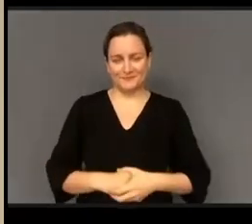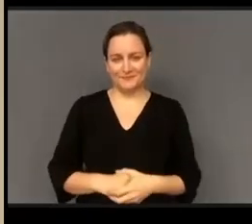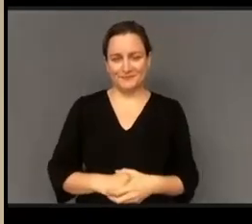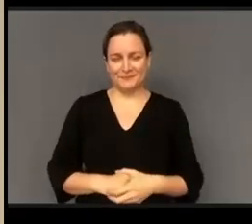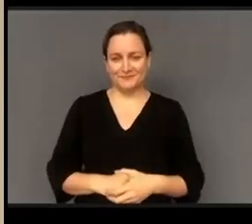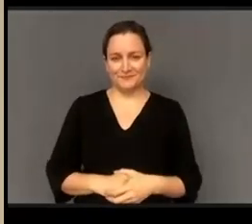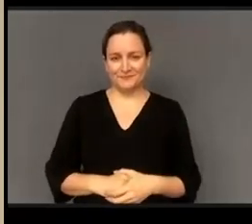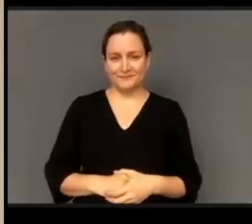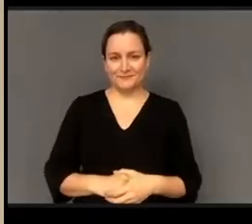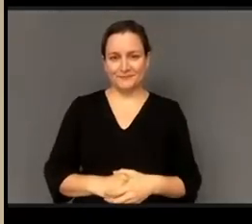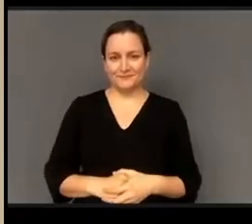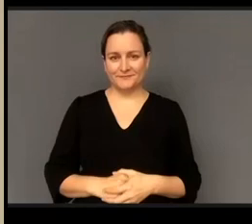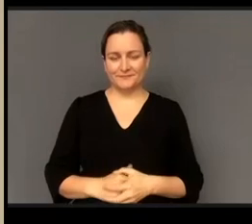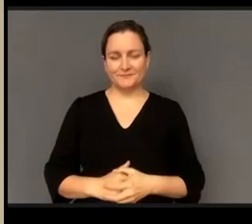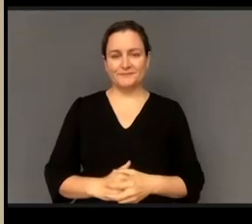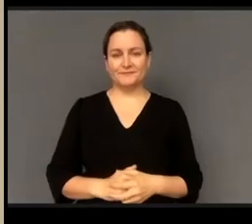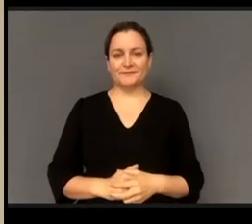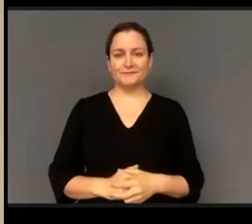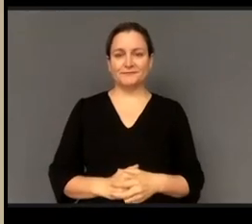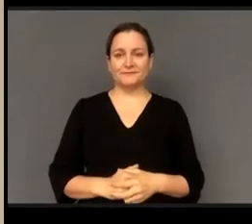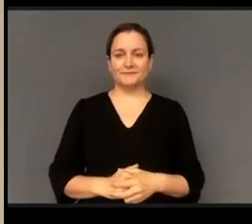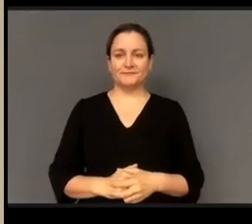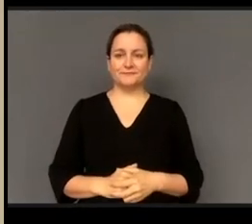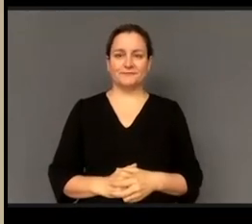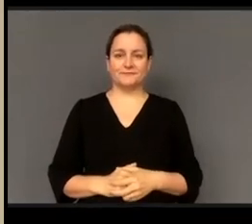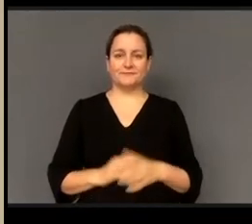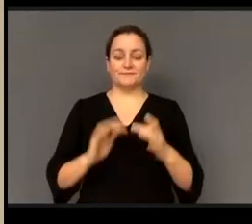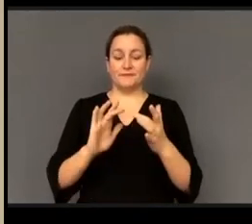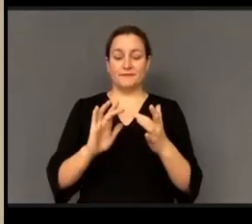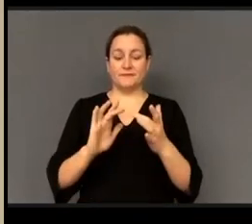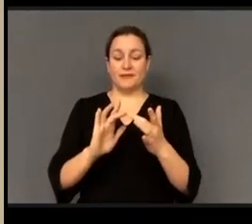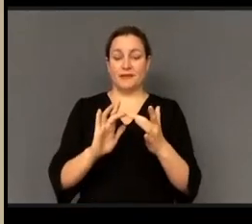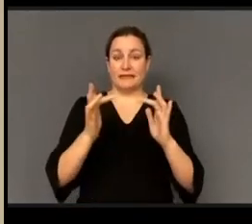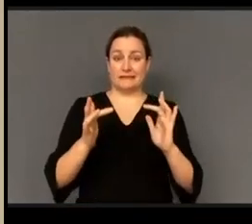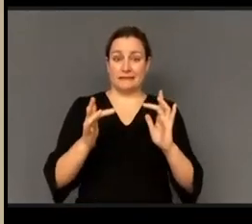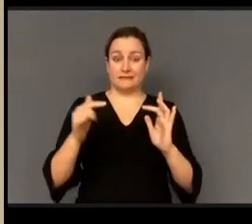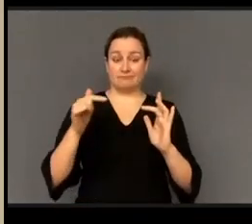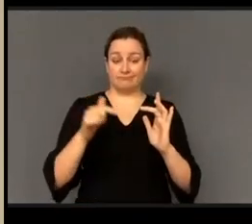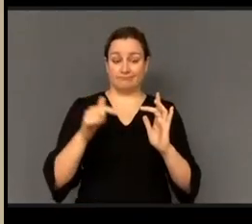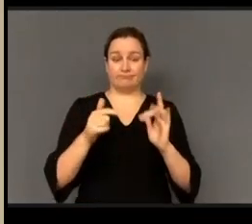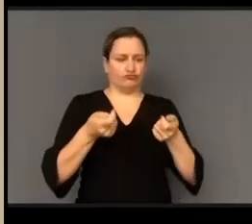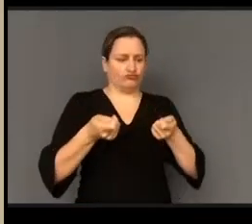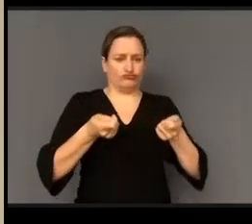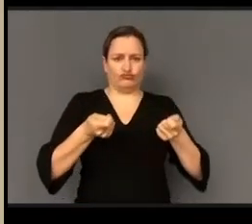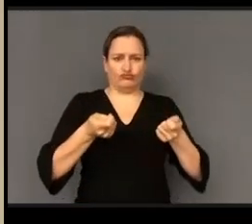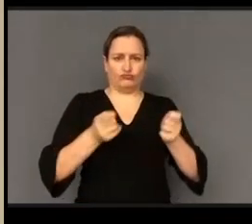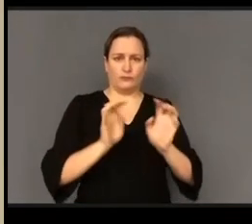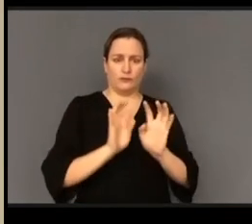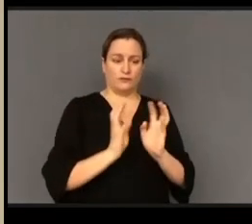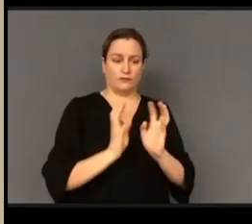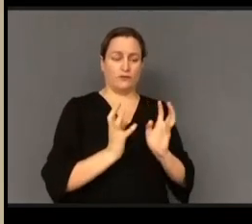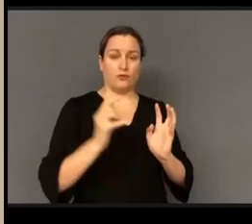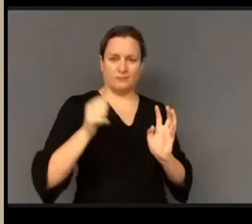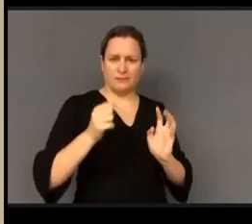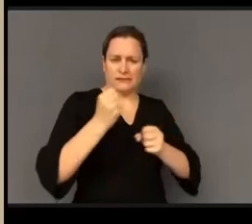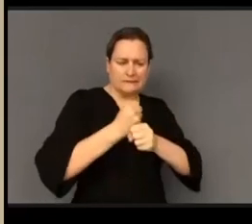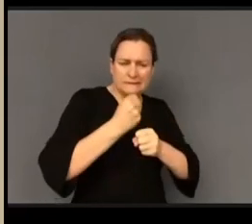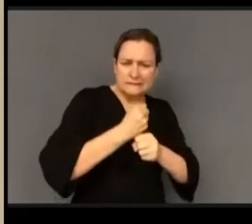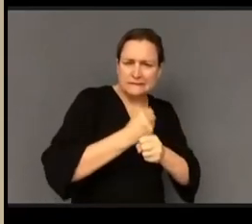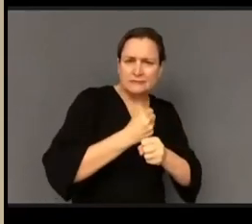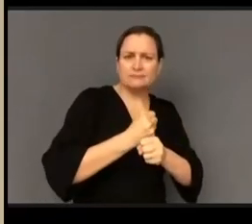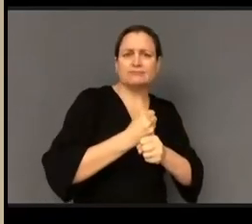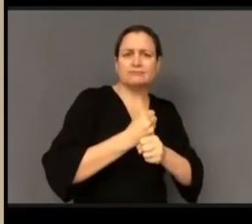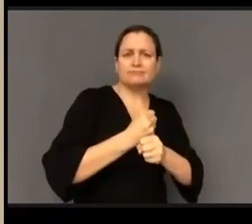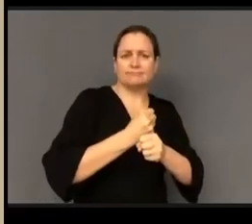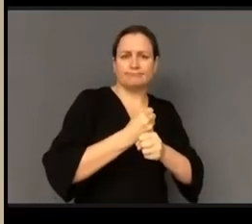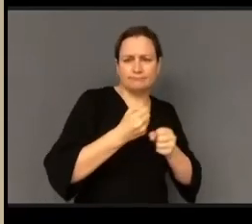La filosofía básica del Foro para la Gobernanza de Internet, que hace